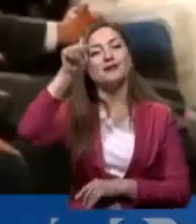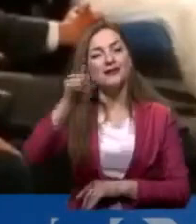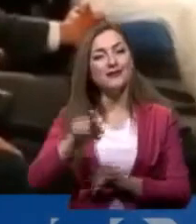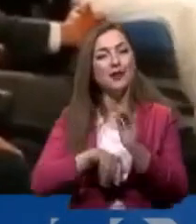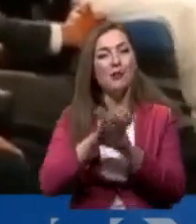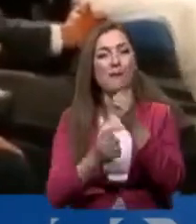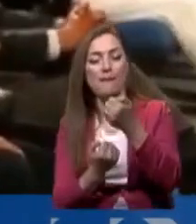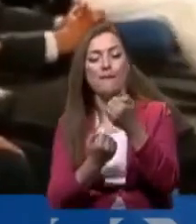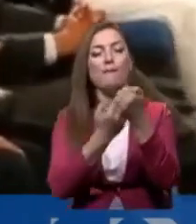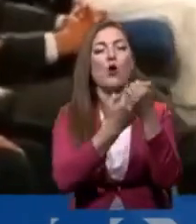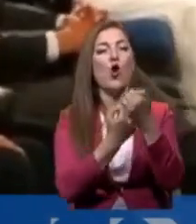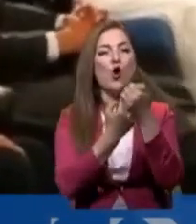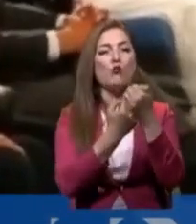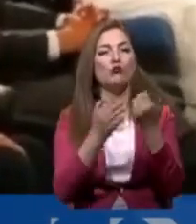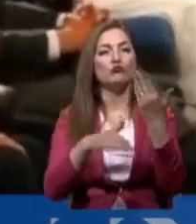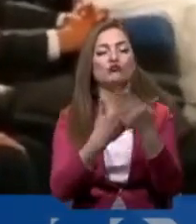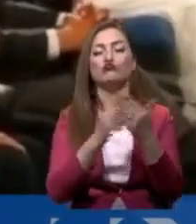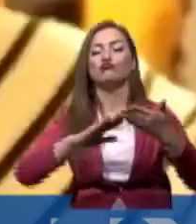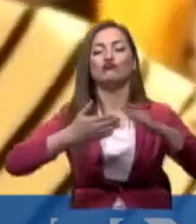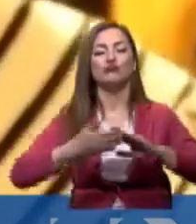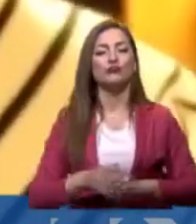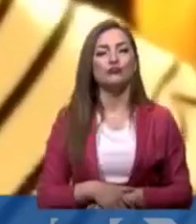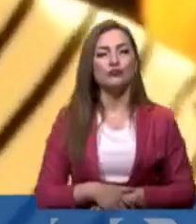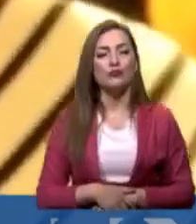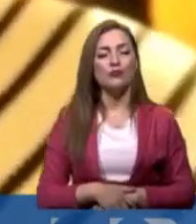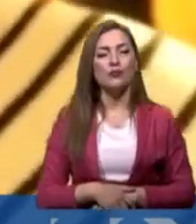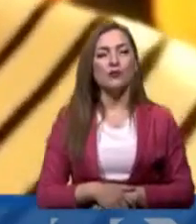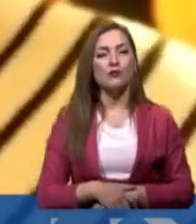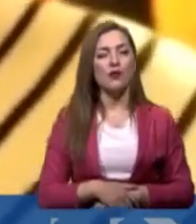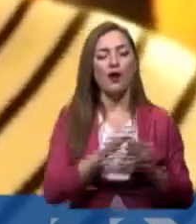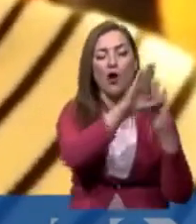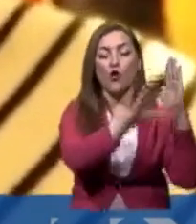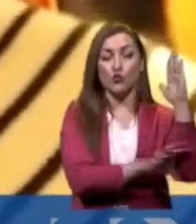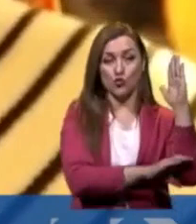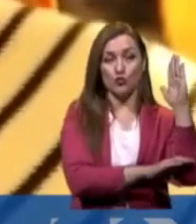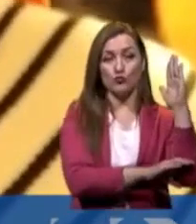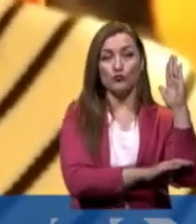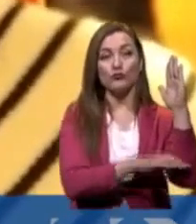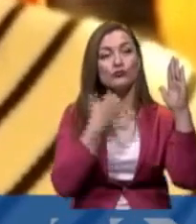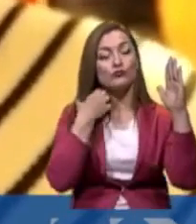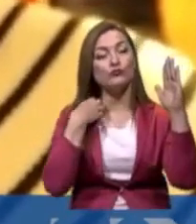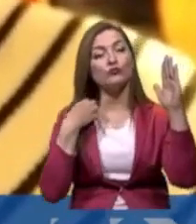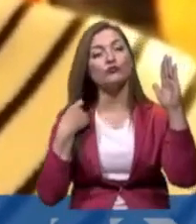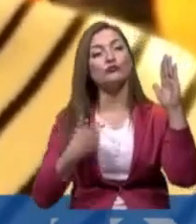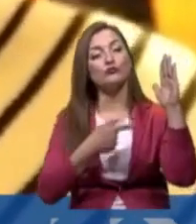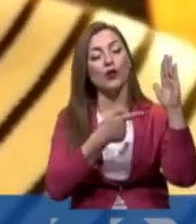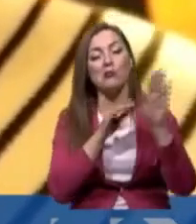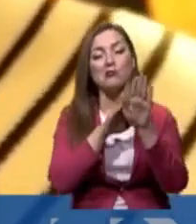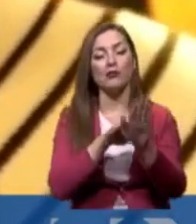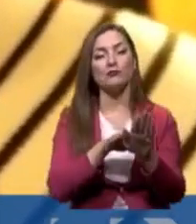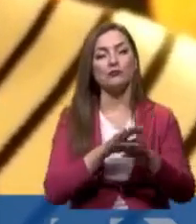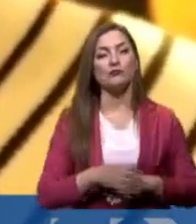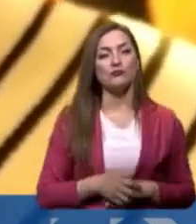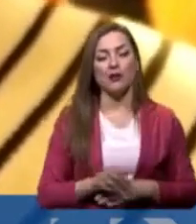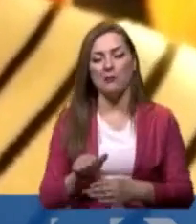de mayor apoyo e impulso en las comunidades. Constitucionalmente pues nos está favoreciendo, pero a